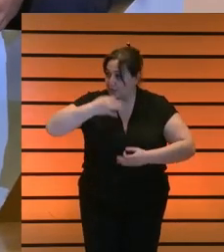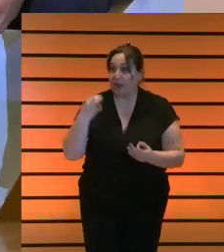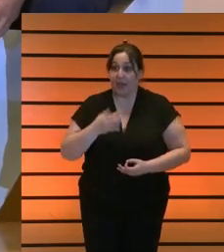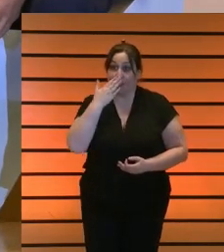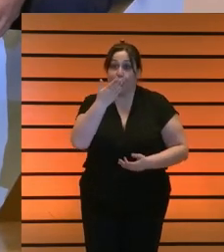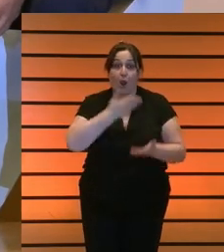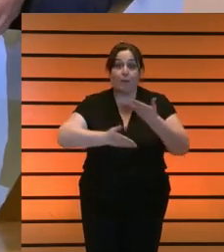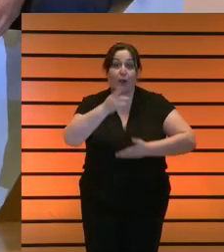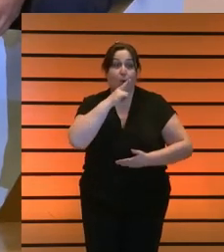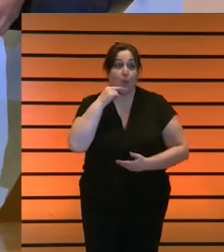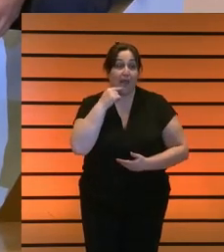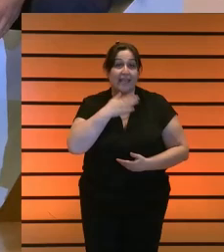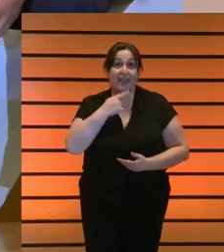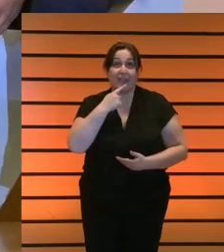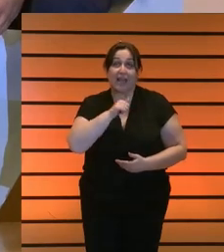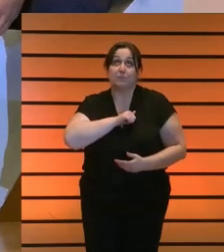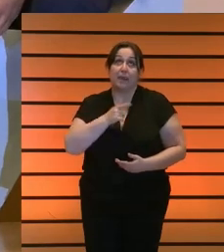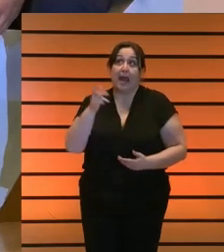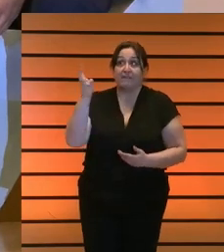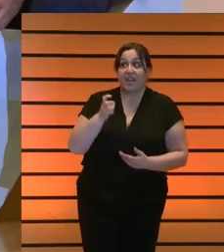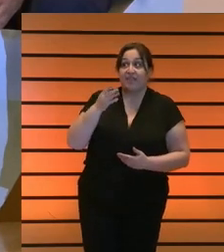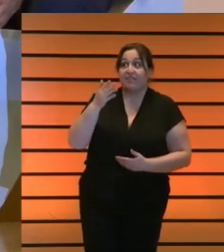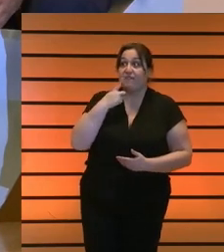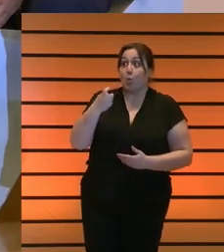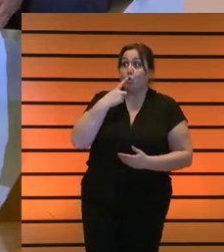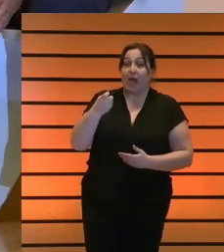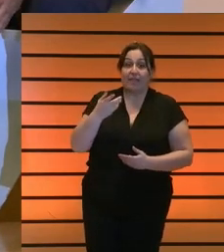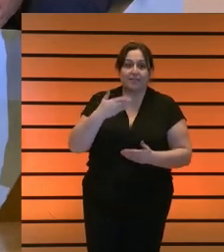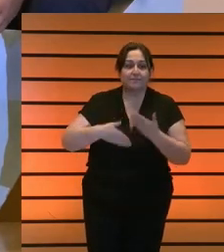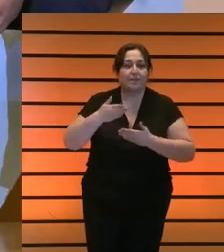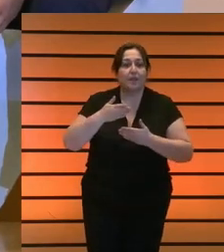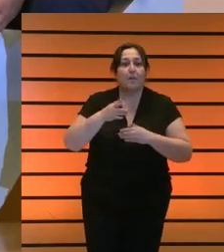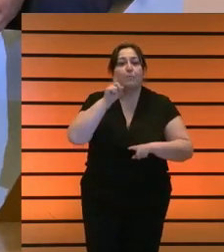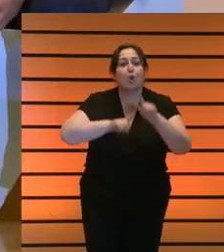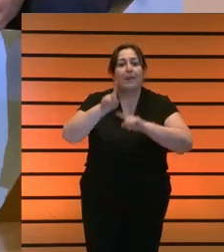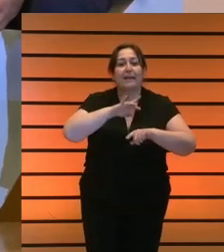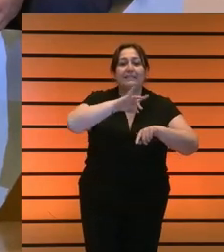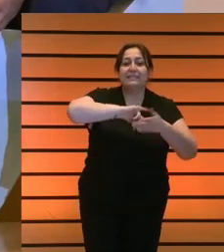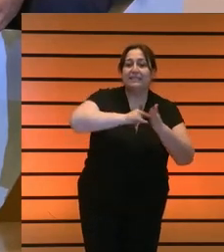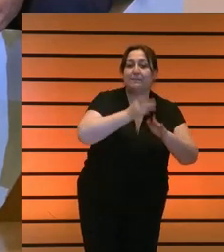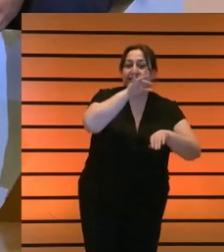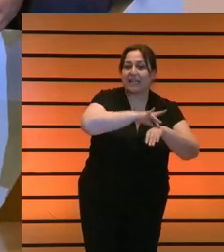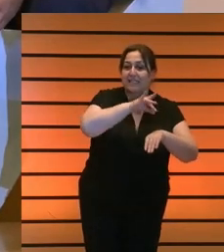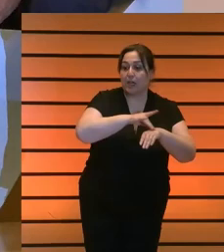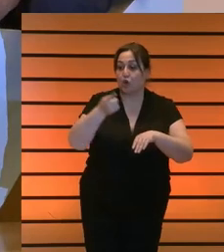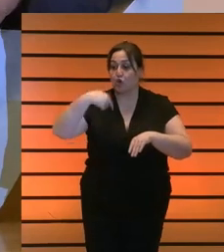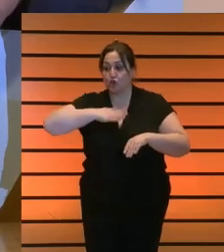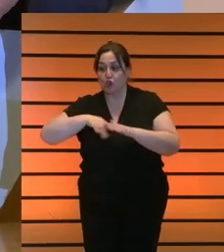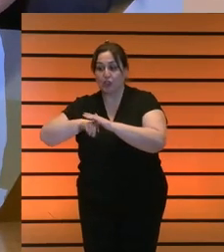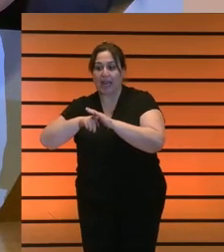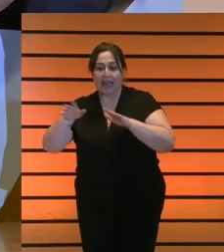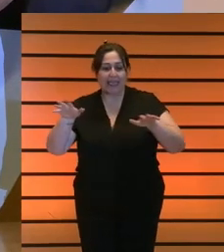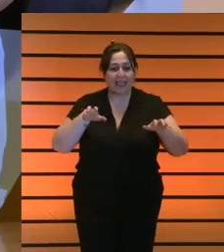es esperable las dificultades el gran el gran hándicap que hay entre el sistema sanitario y nosotros es que